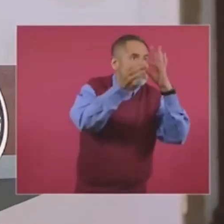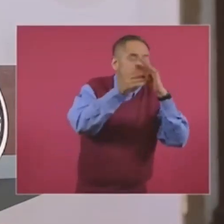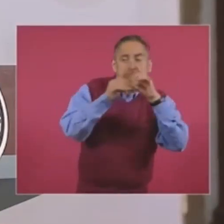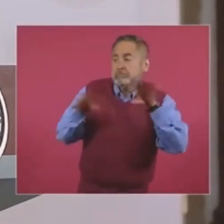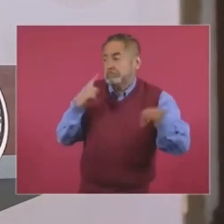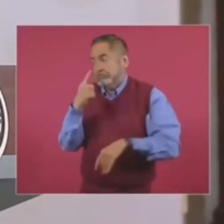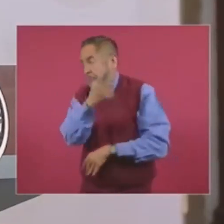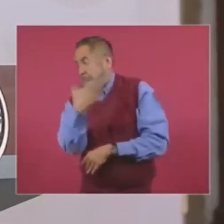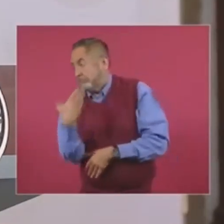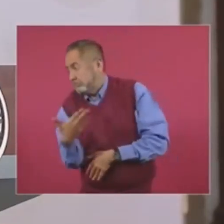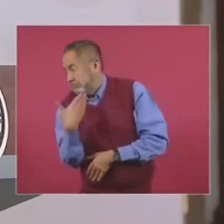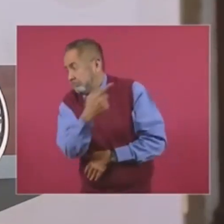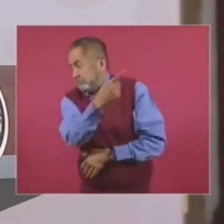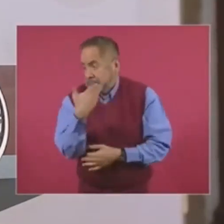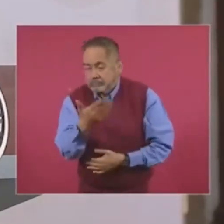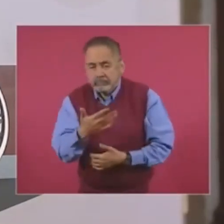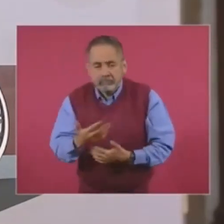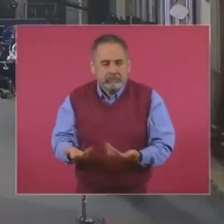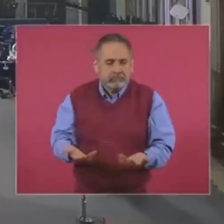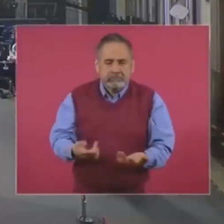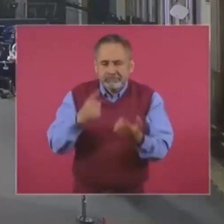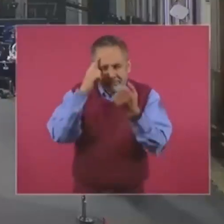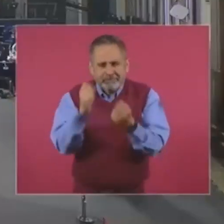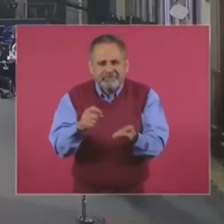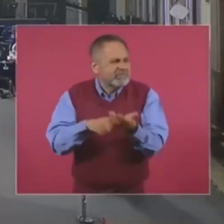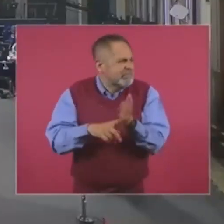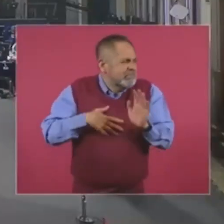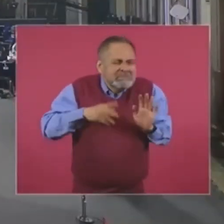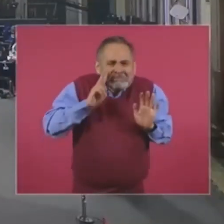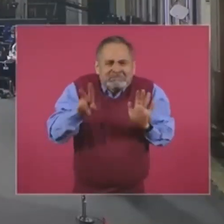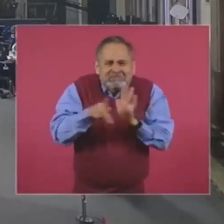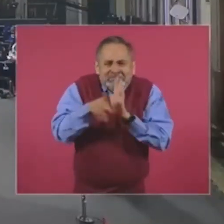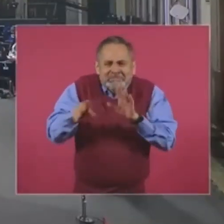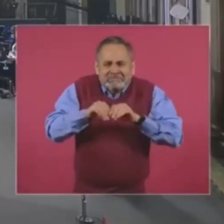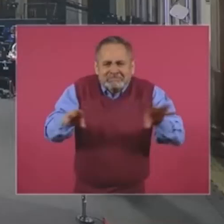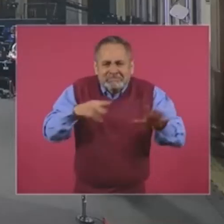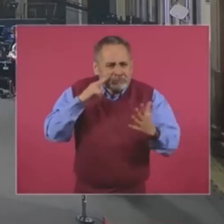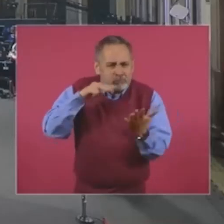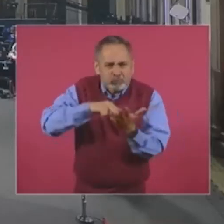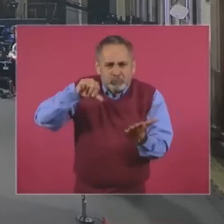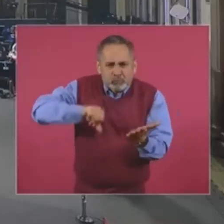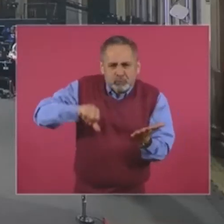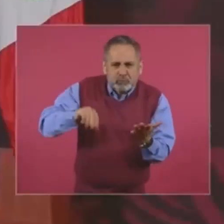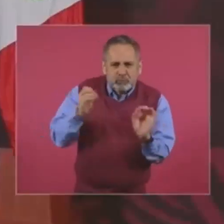Estoy seguro que las declaraciones, no he visto la prensa, pero de